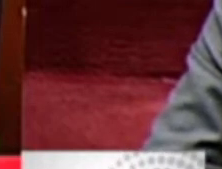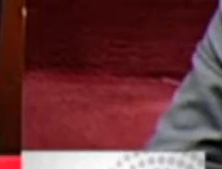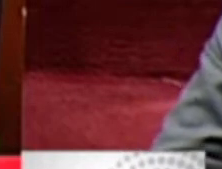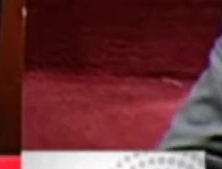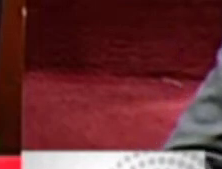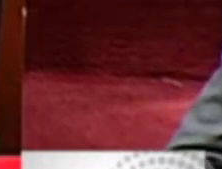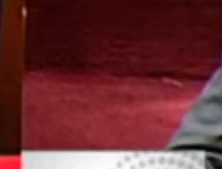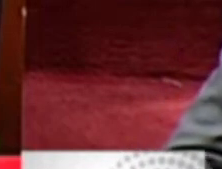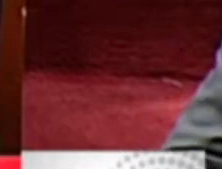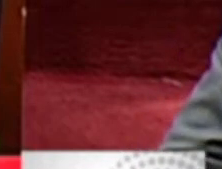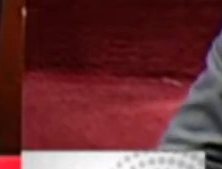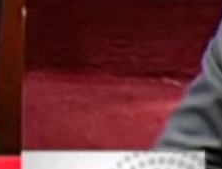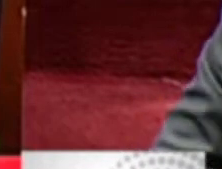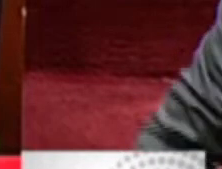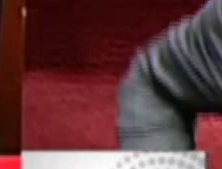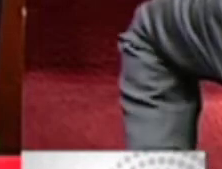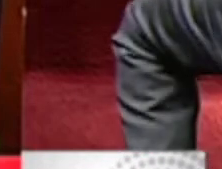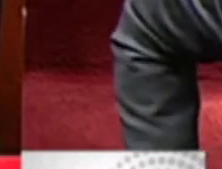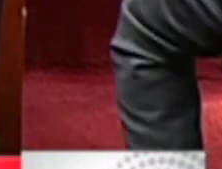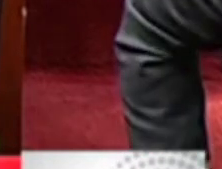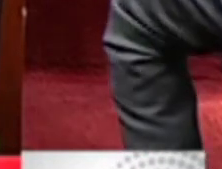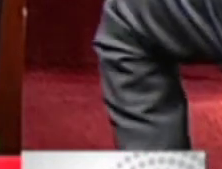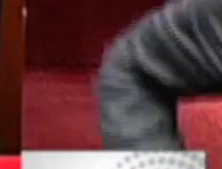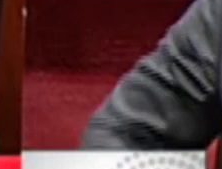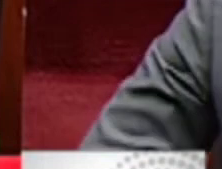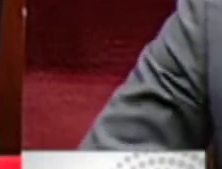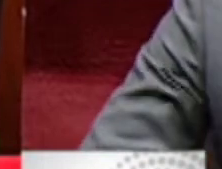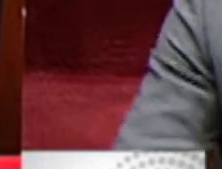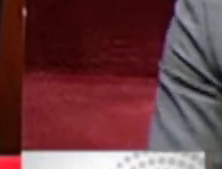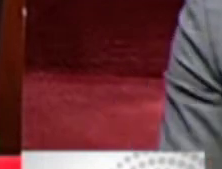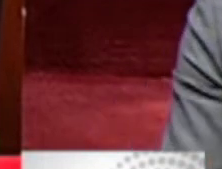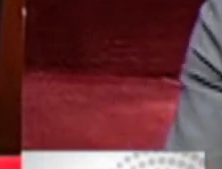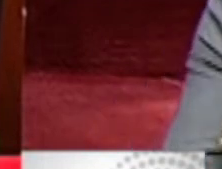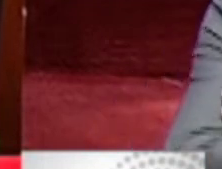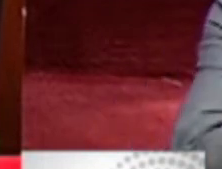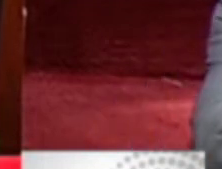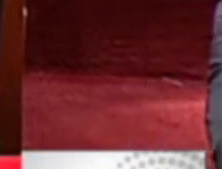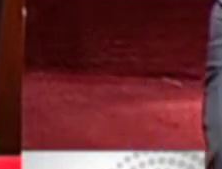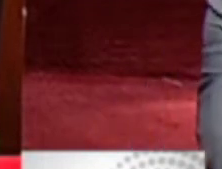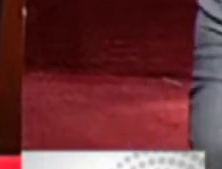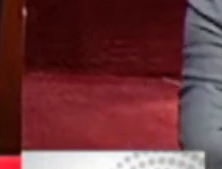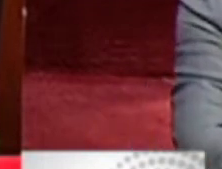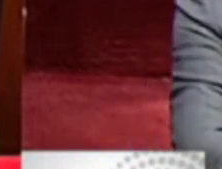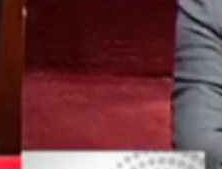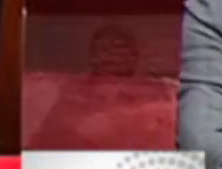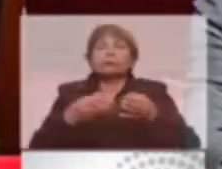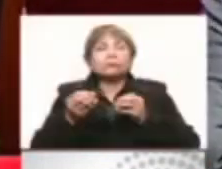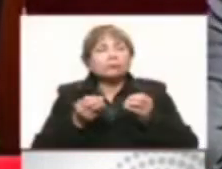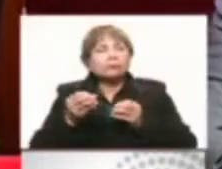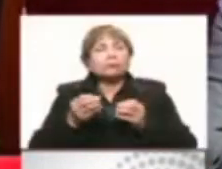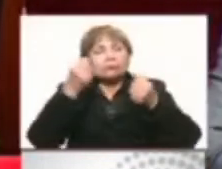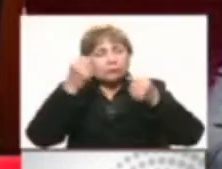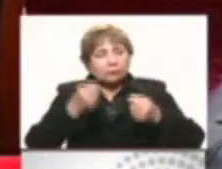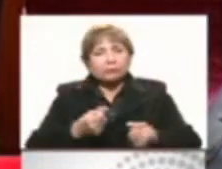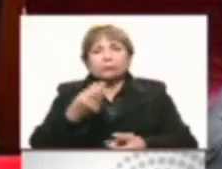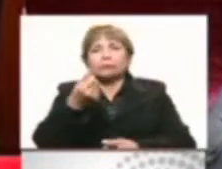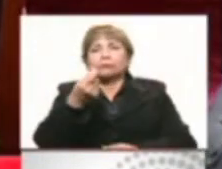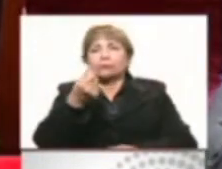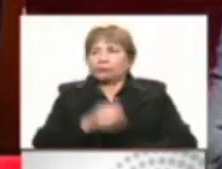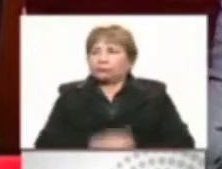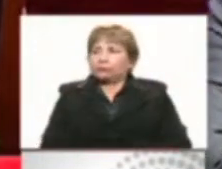Constitución establece la autonomía del Banco Central de Reserva y que es función del Banco Central de Reserva la estabilidad